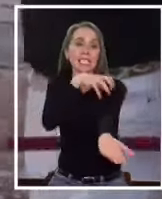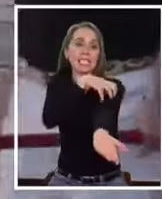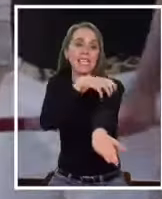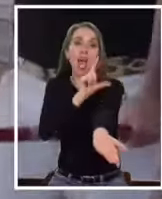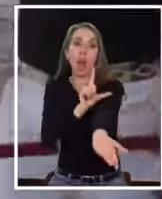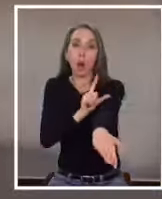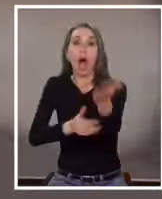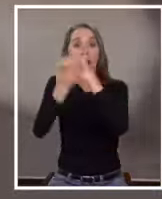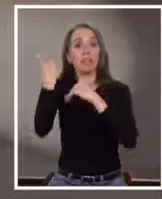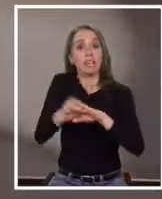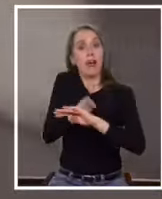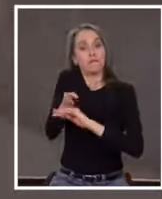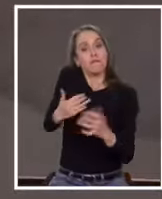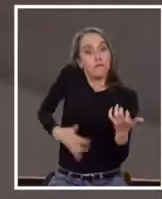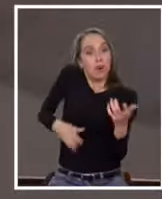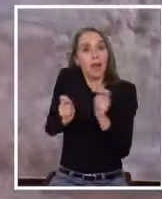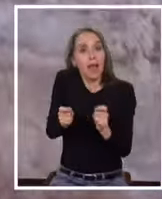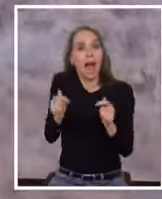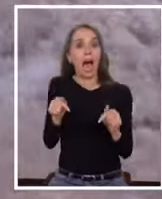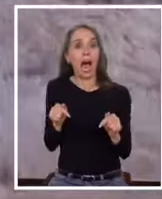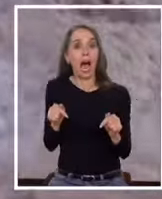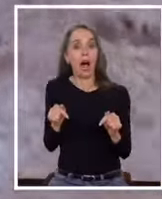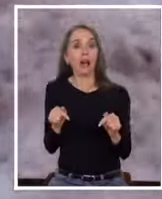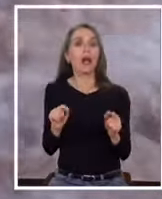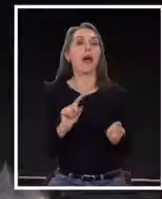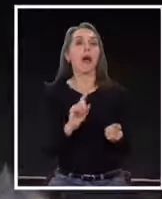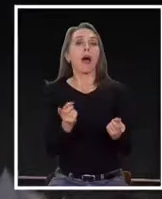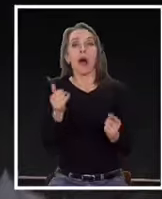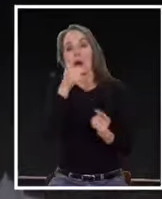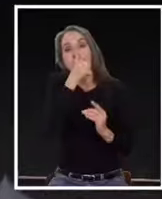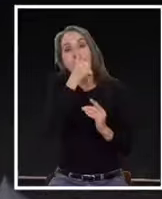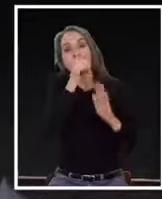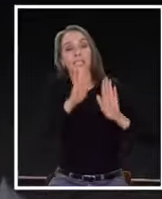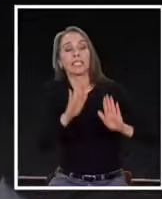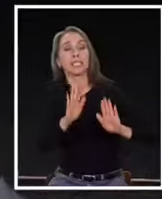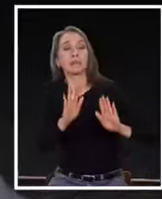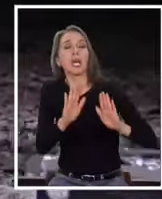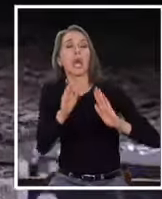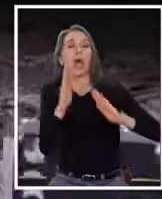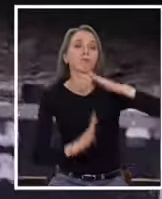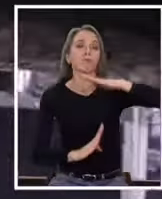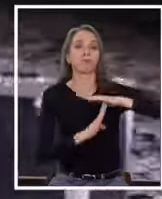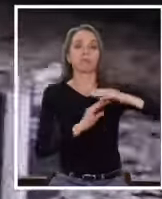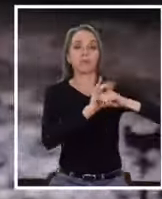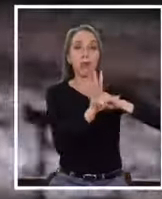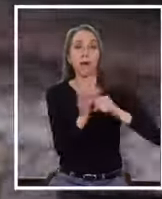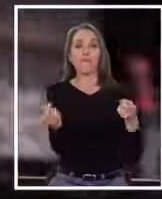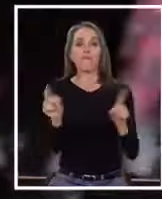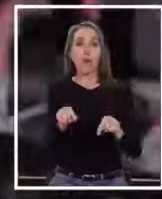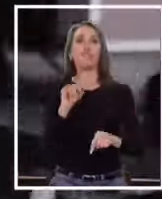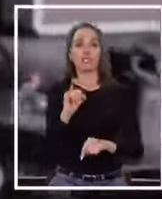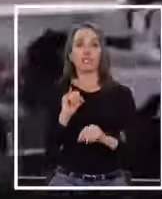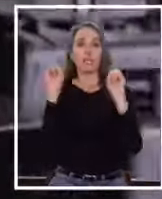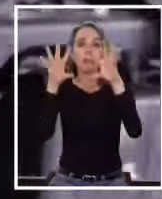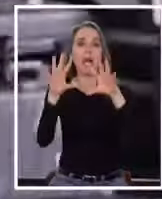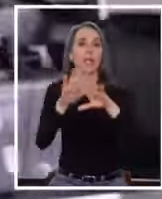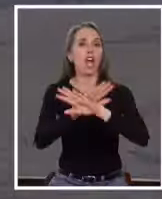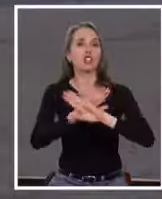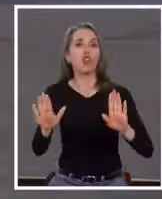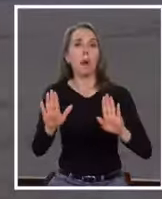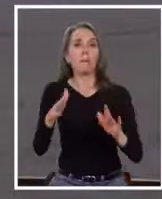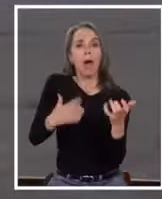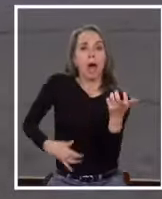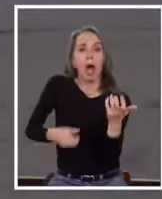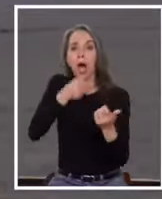han tocado antes ahí, aunque hoy reabriendo la magia tras una larga espera por esa pandemia, que en algún momento dijo no más a estas